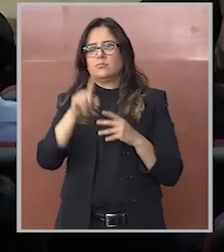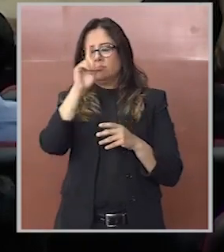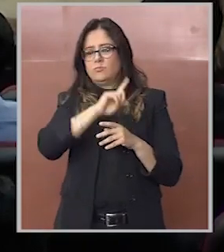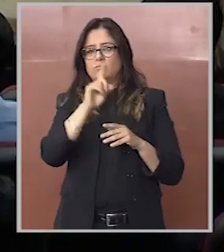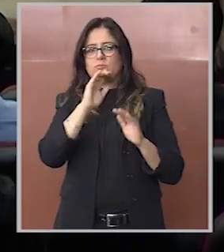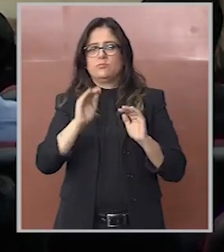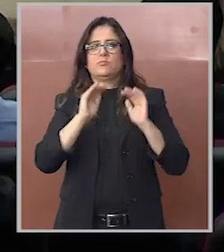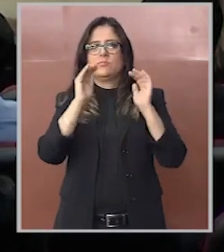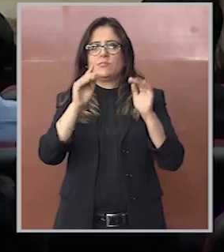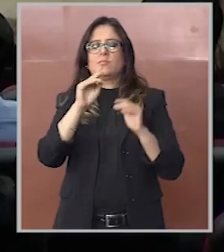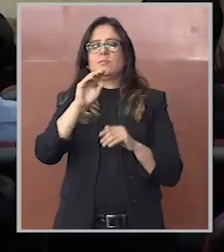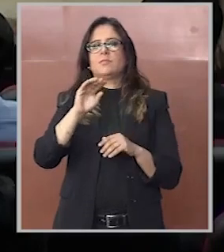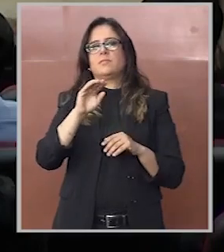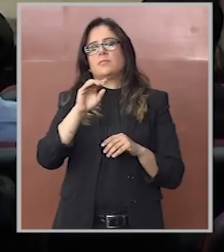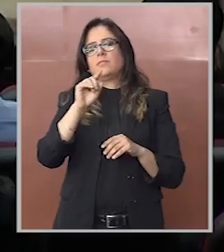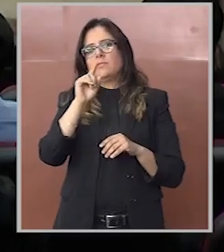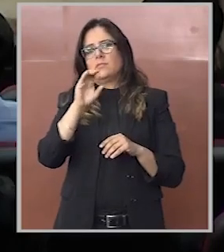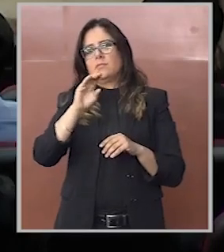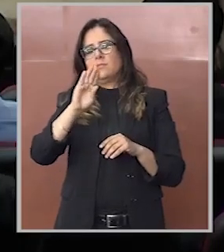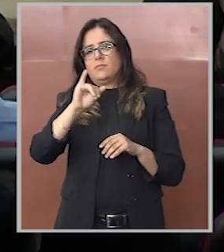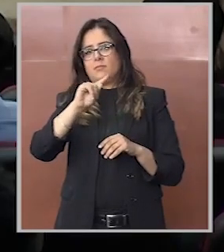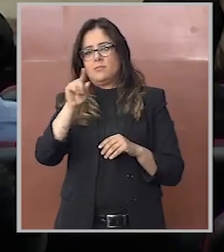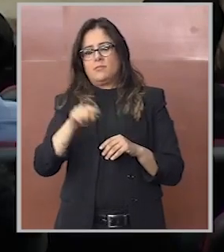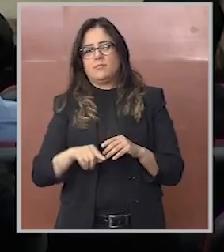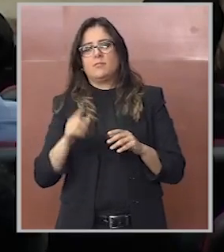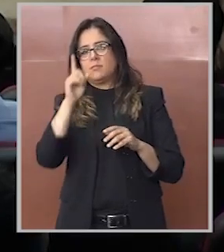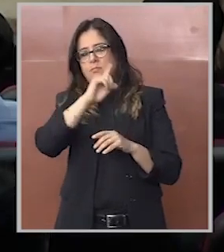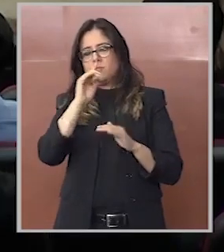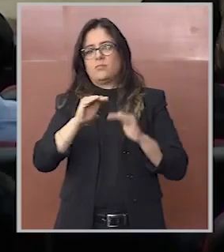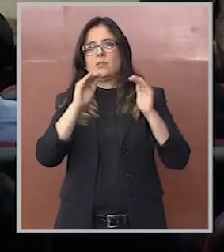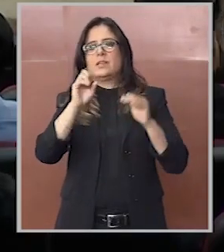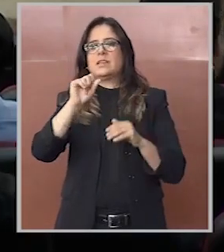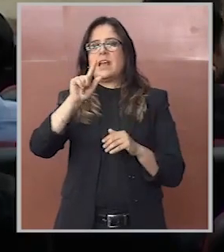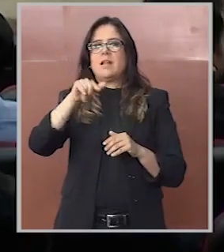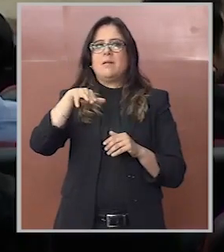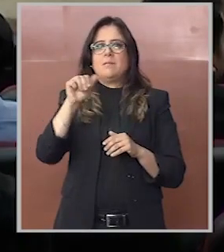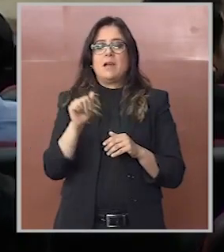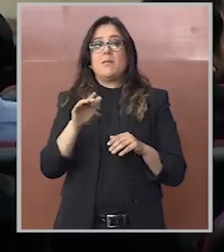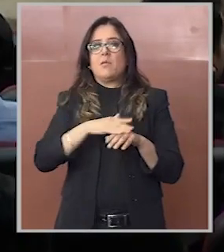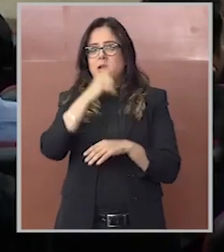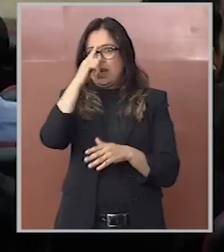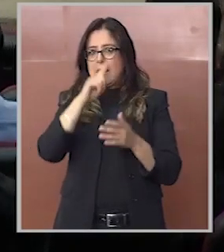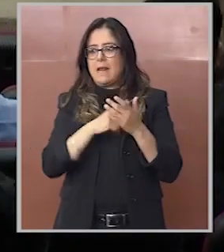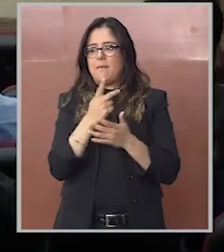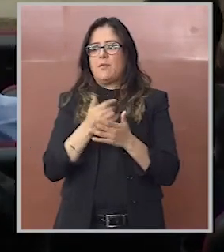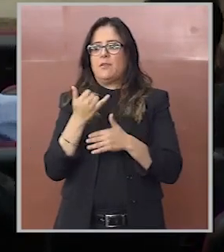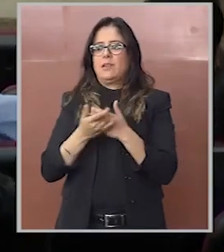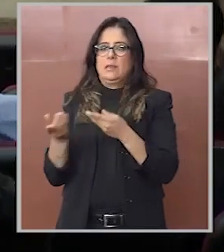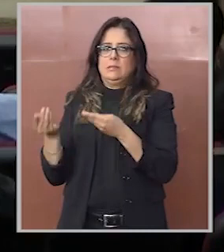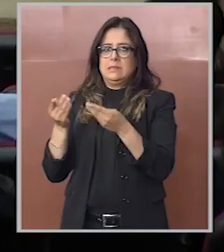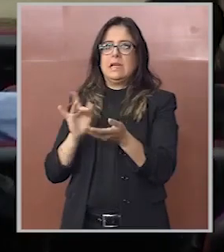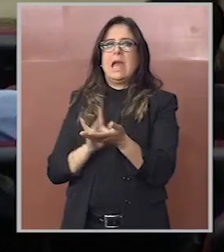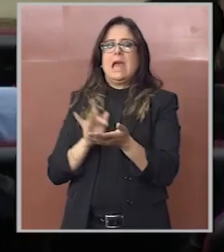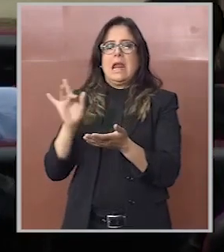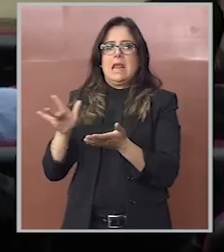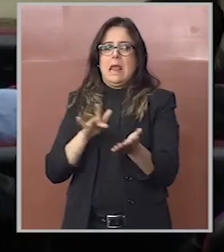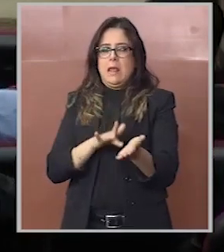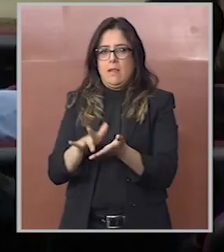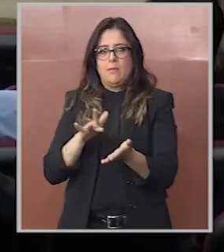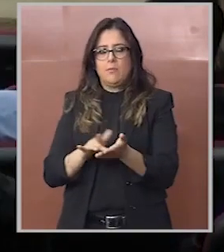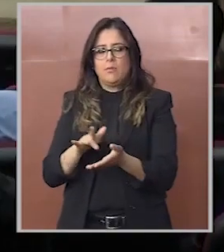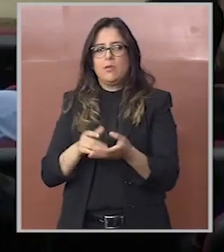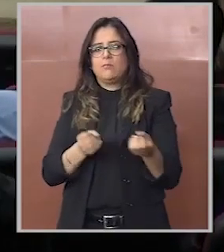Maya por creer en el proyecto por apoyarnos por dar este voto de confianza a esta colaboración que ya ha venido prolongándose